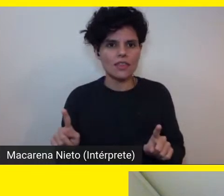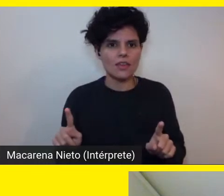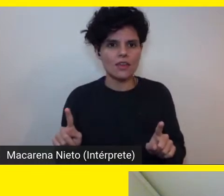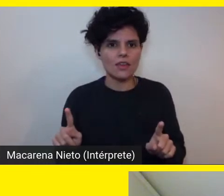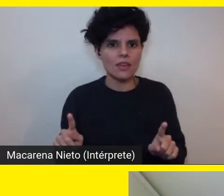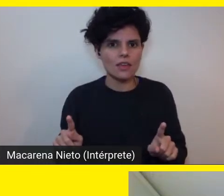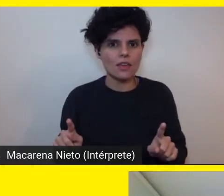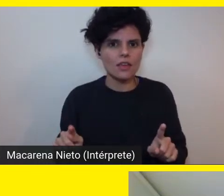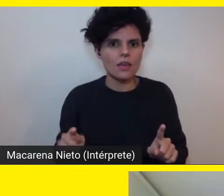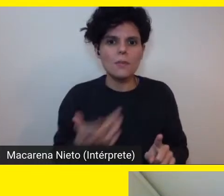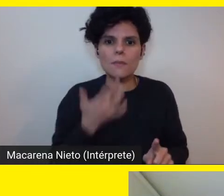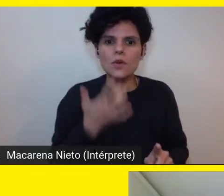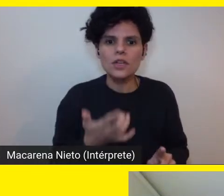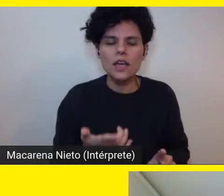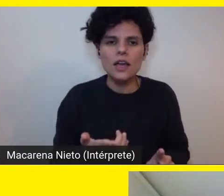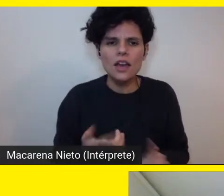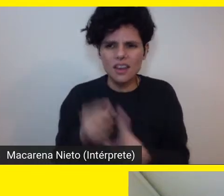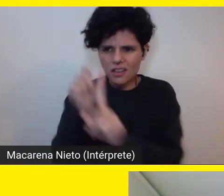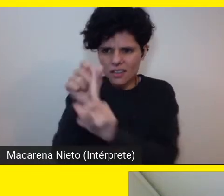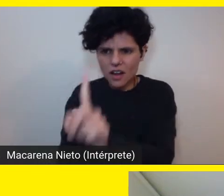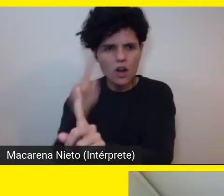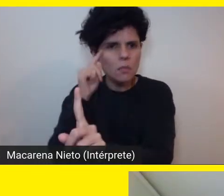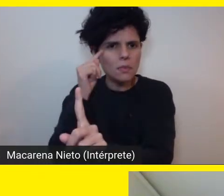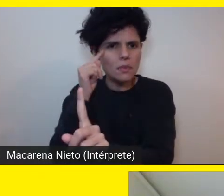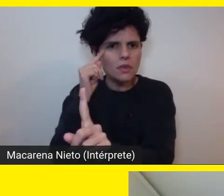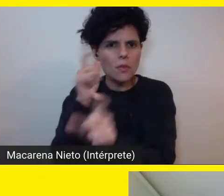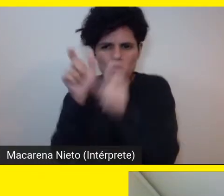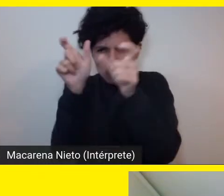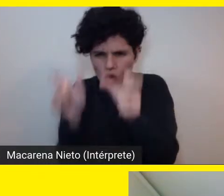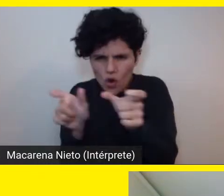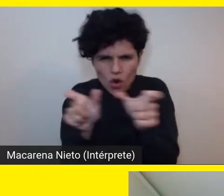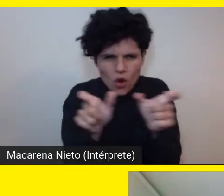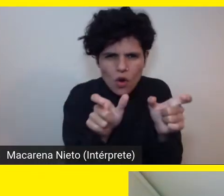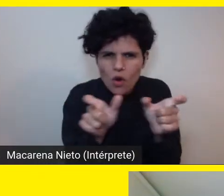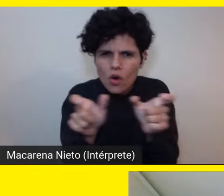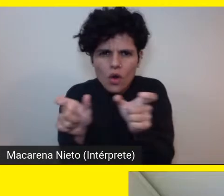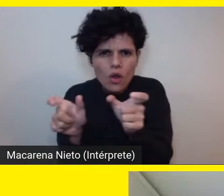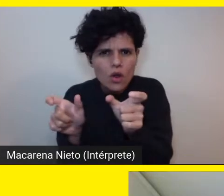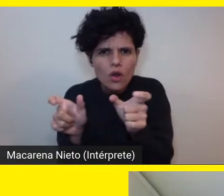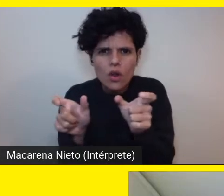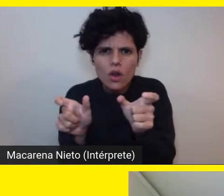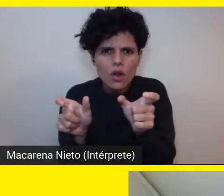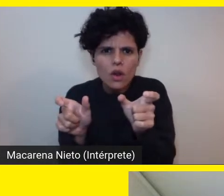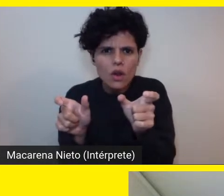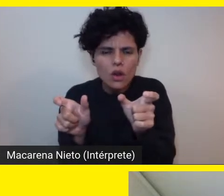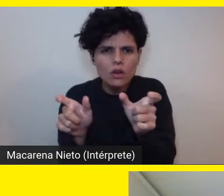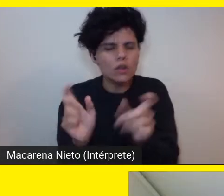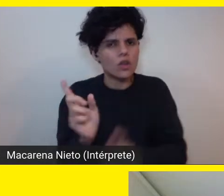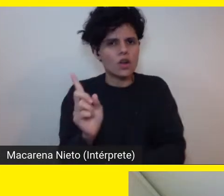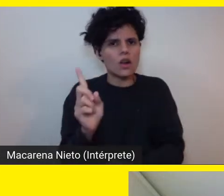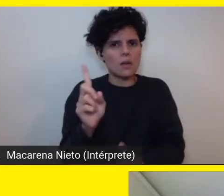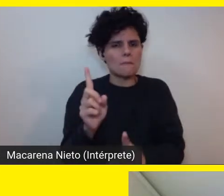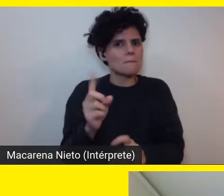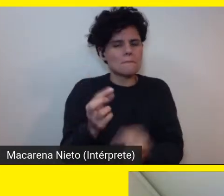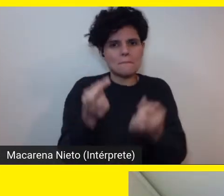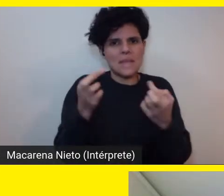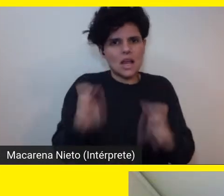del simple control que intentaba hacer la dictadura de la oposición política.